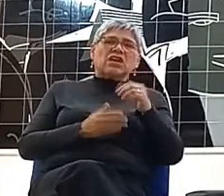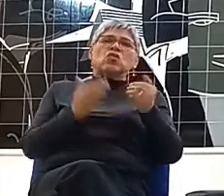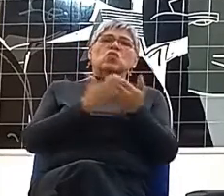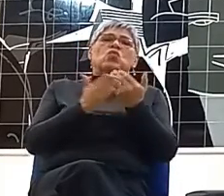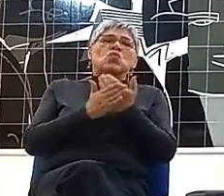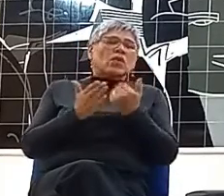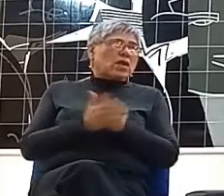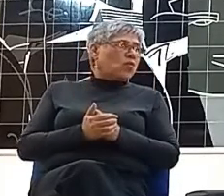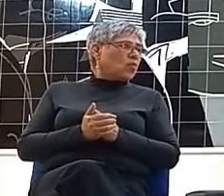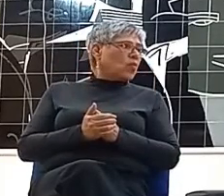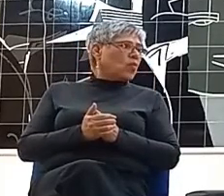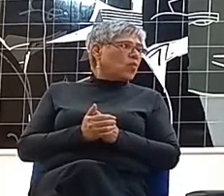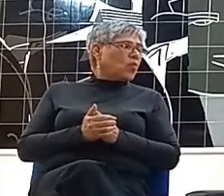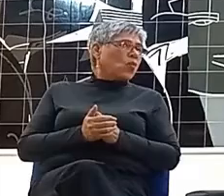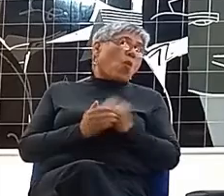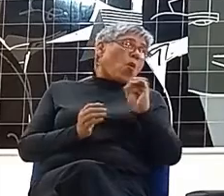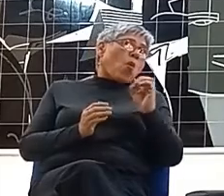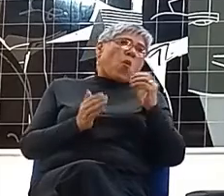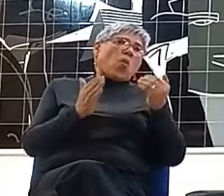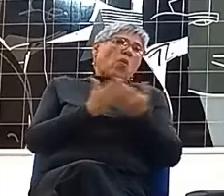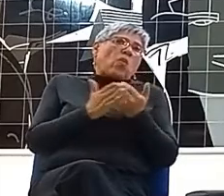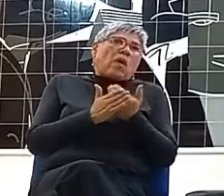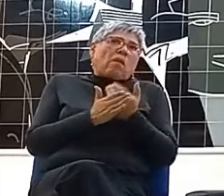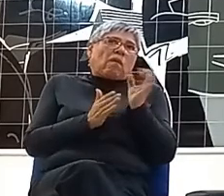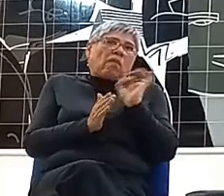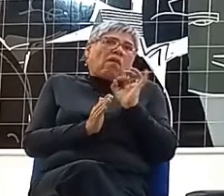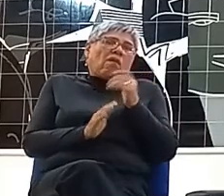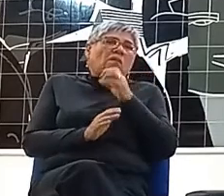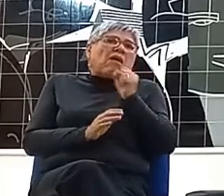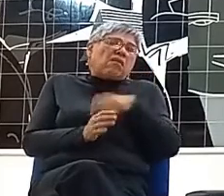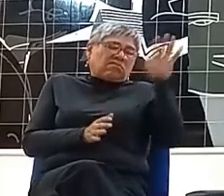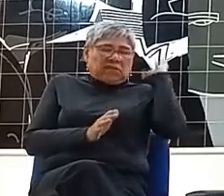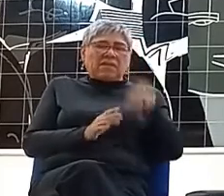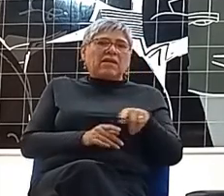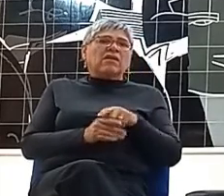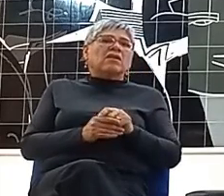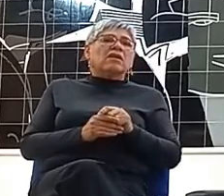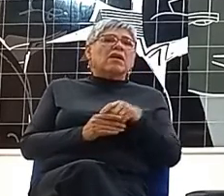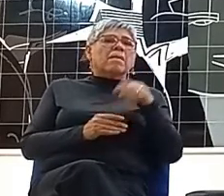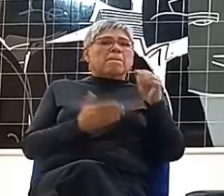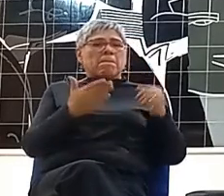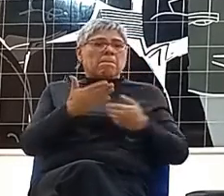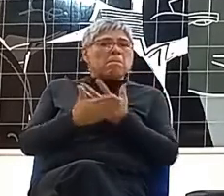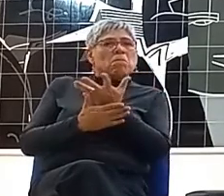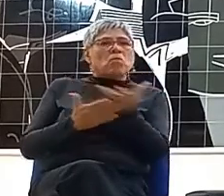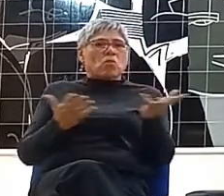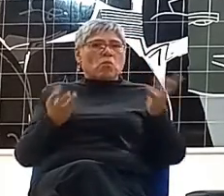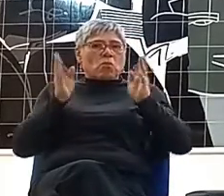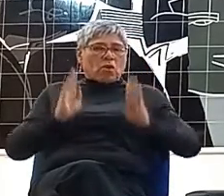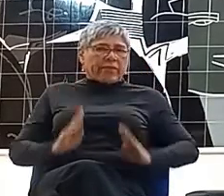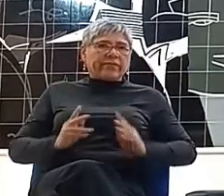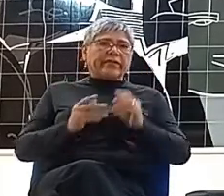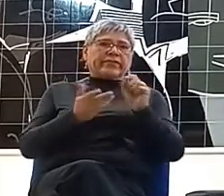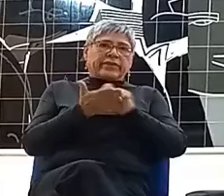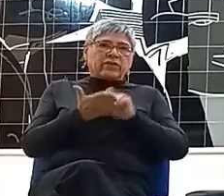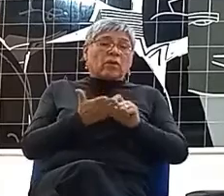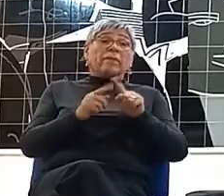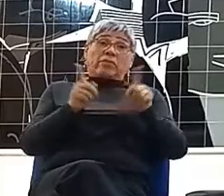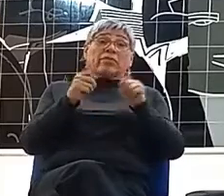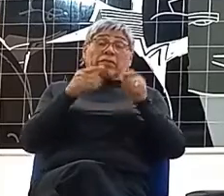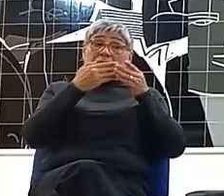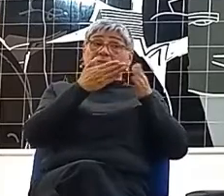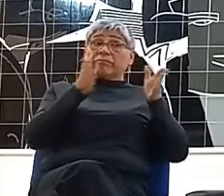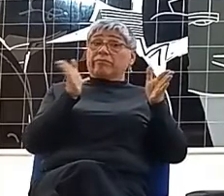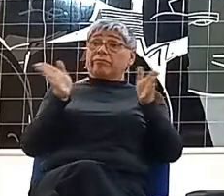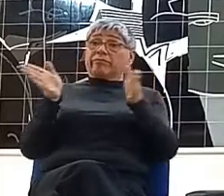nuevos, bueno, no tan nuevos, escritores y poetas, pero creo que habría que ensanchar la mirada también a